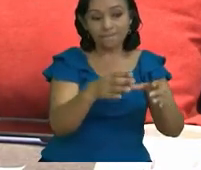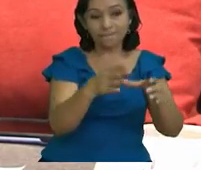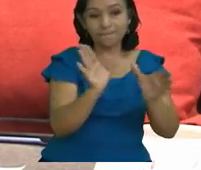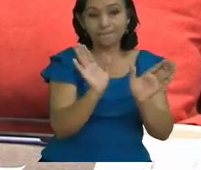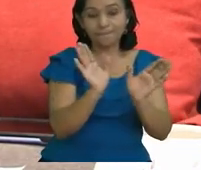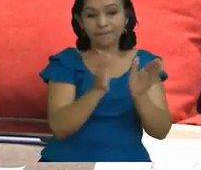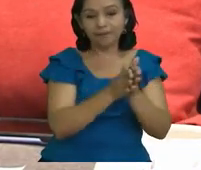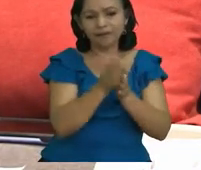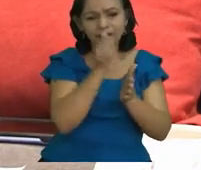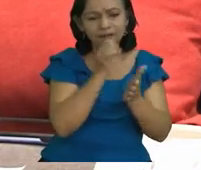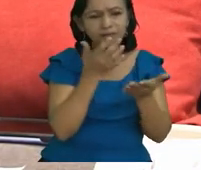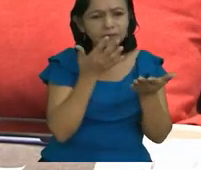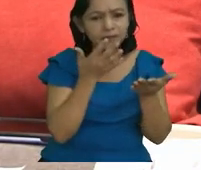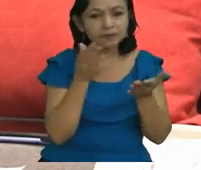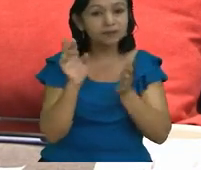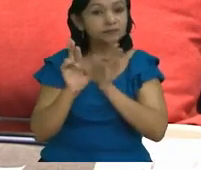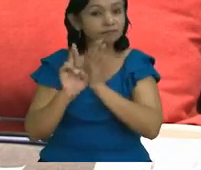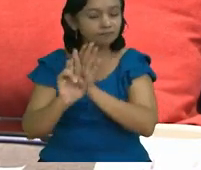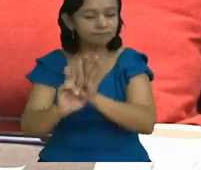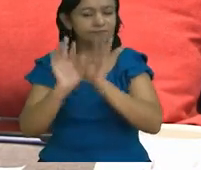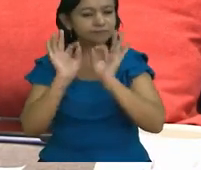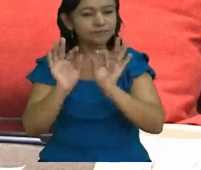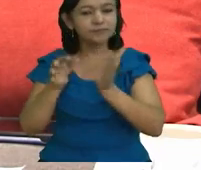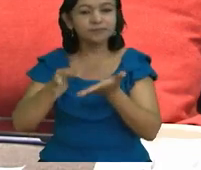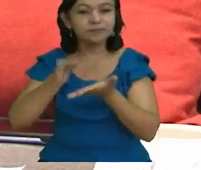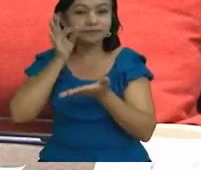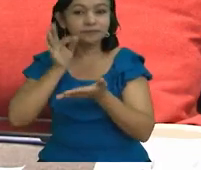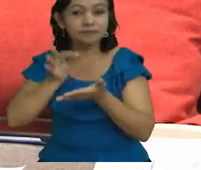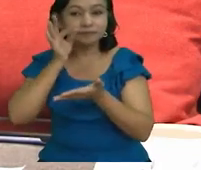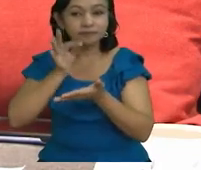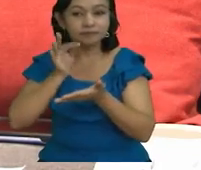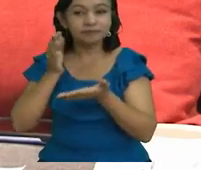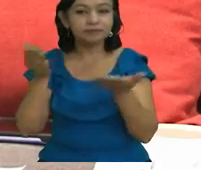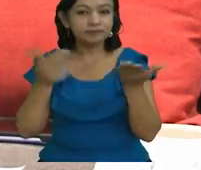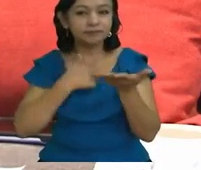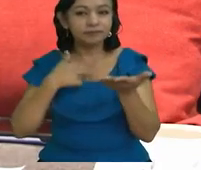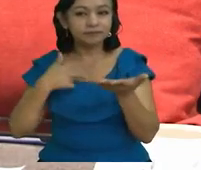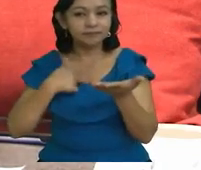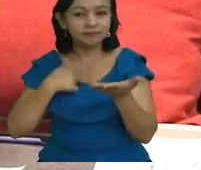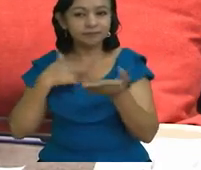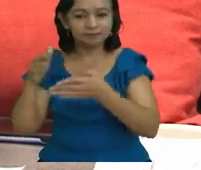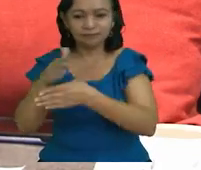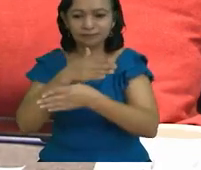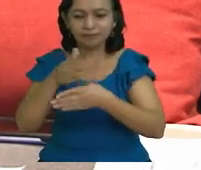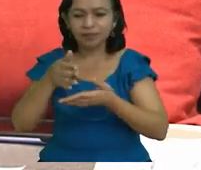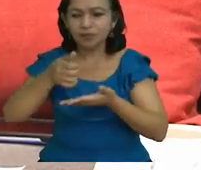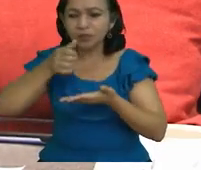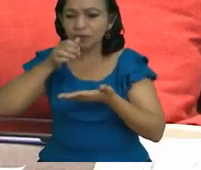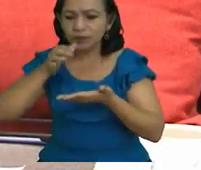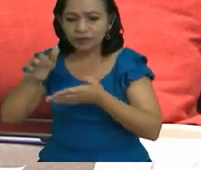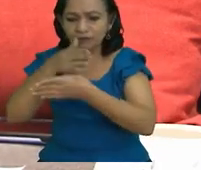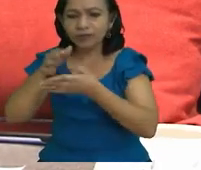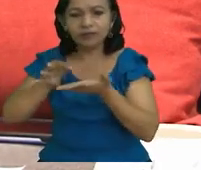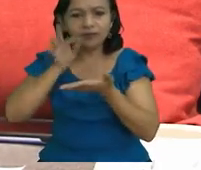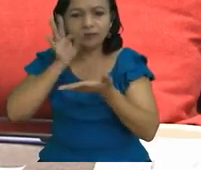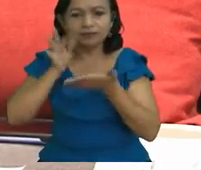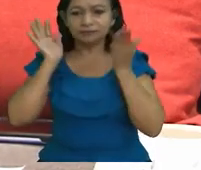café se vieron muchísimos resultados excelentes, lo que es la parte del barismo, cómo preparar una gran variedad de bebidas del